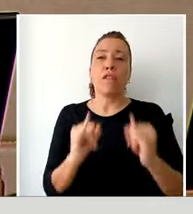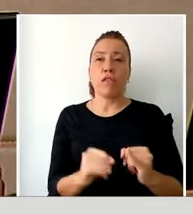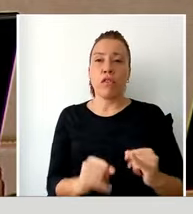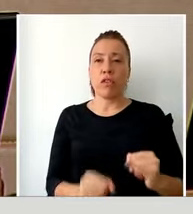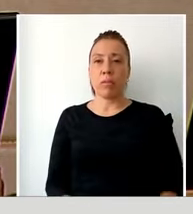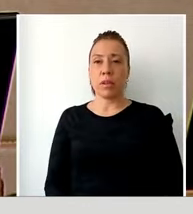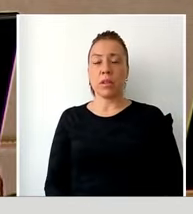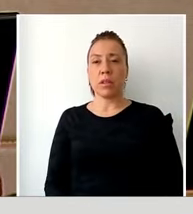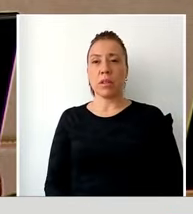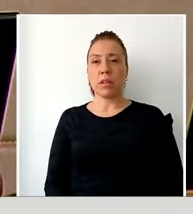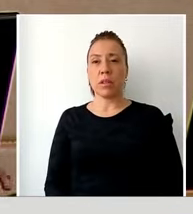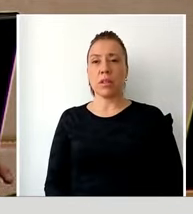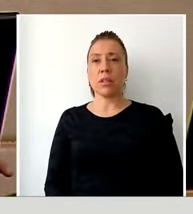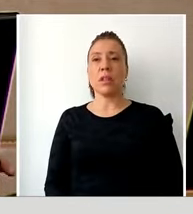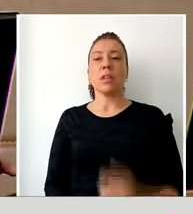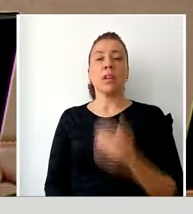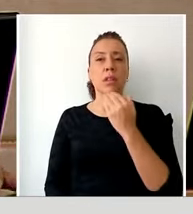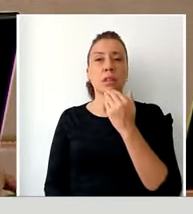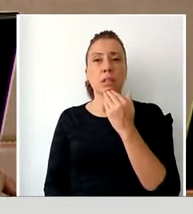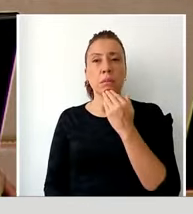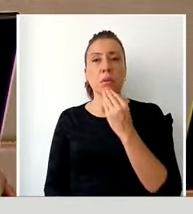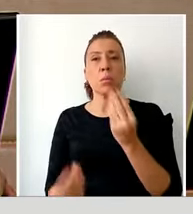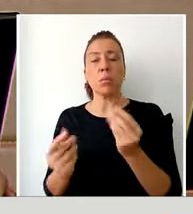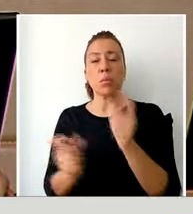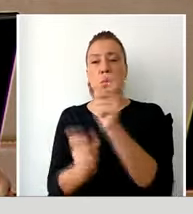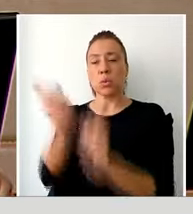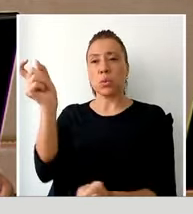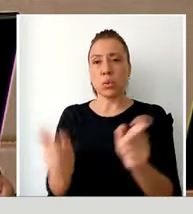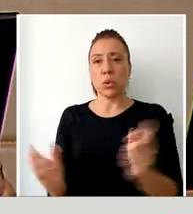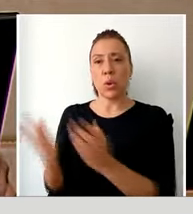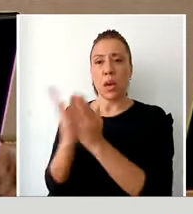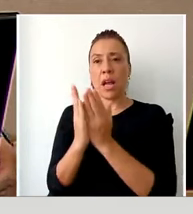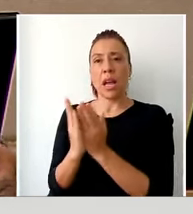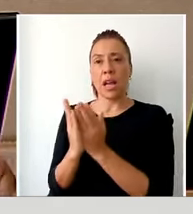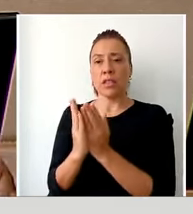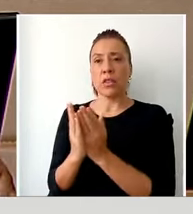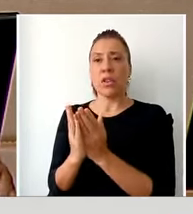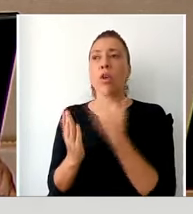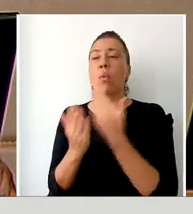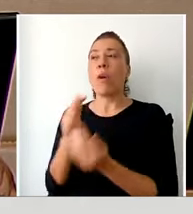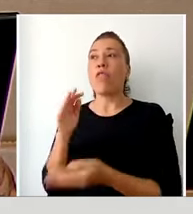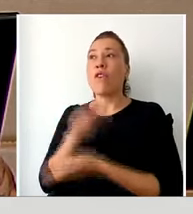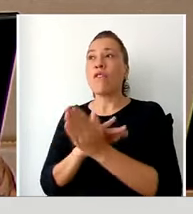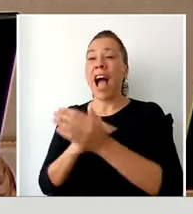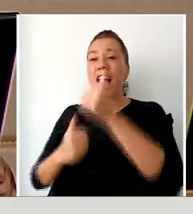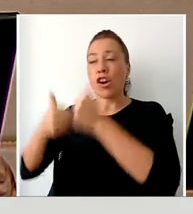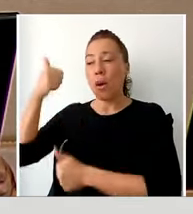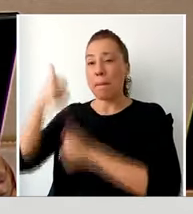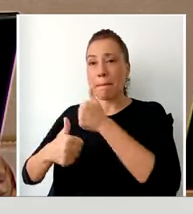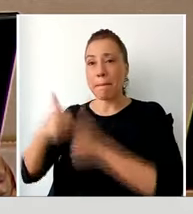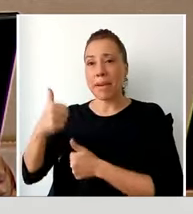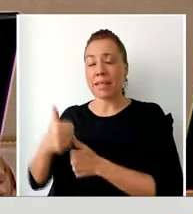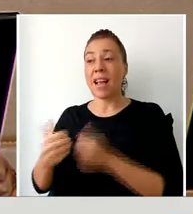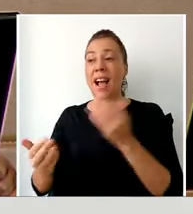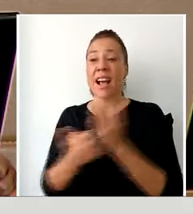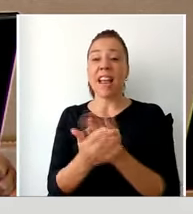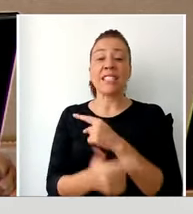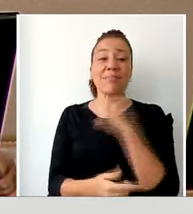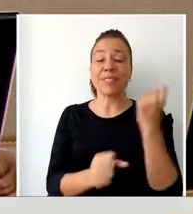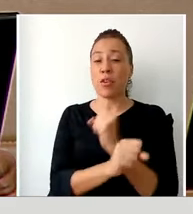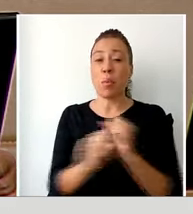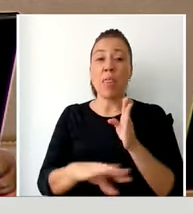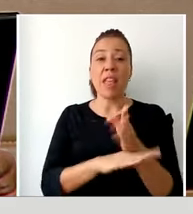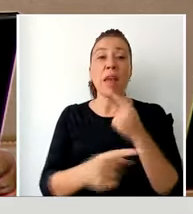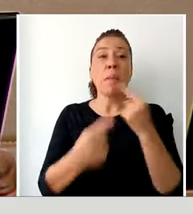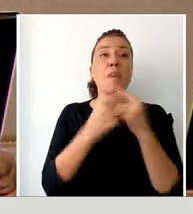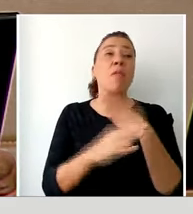consta también de que muchos alumnos que les toca salir a competiciones pierden clases pierden prueba y luego le ruegan